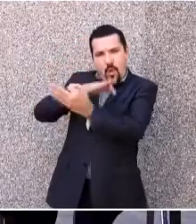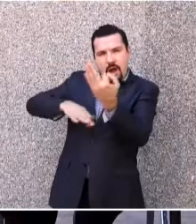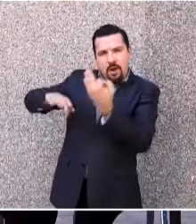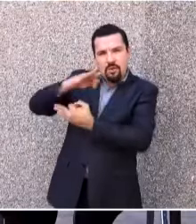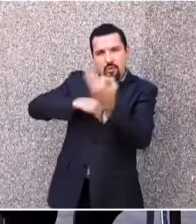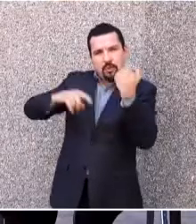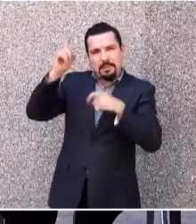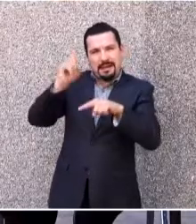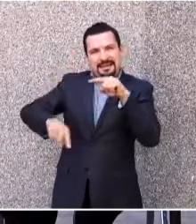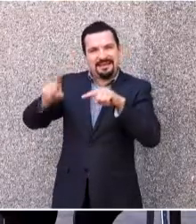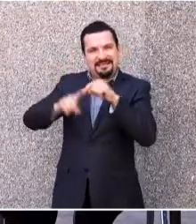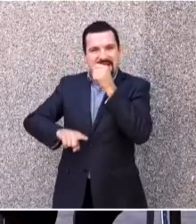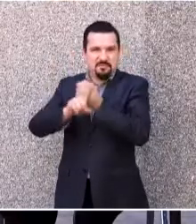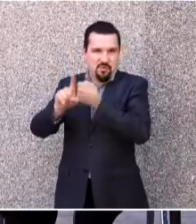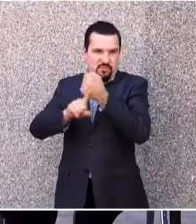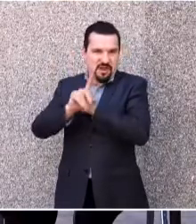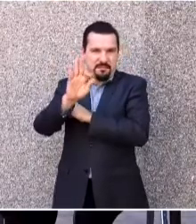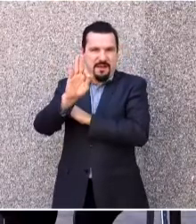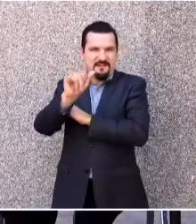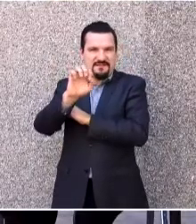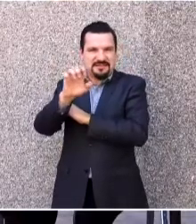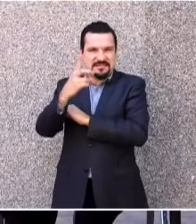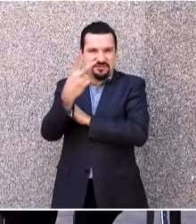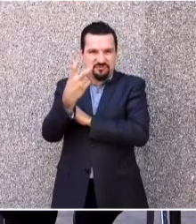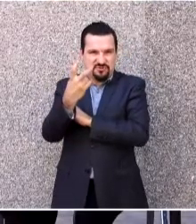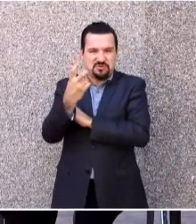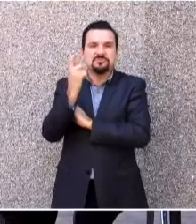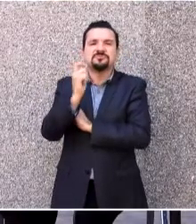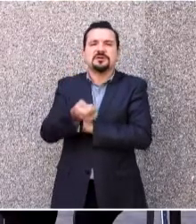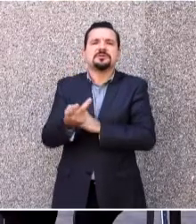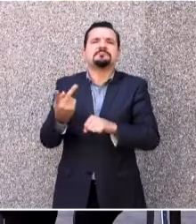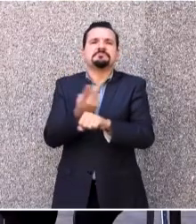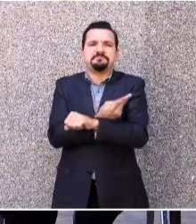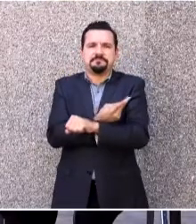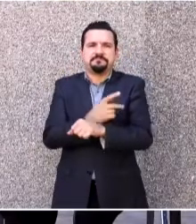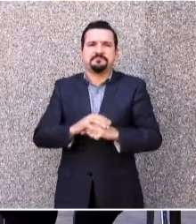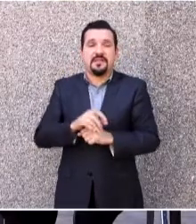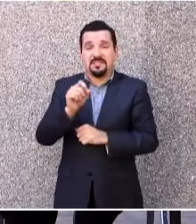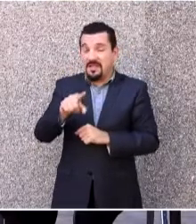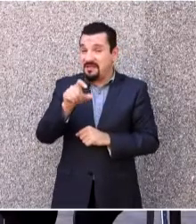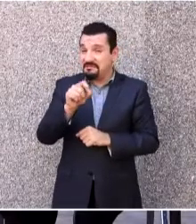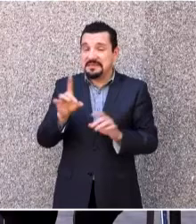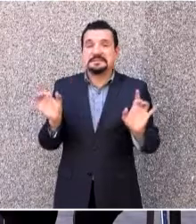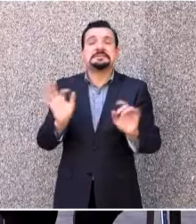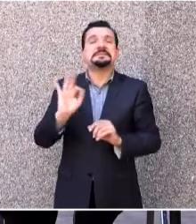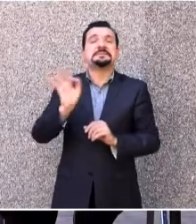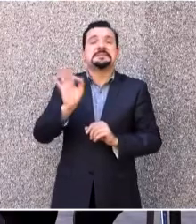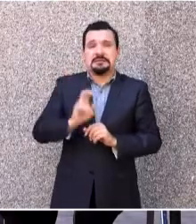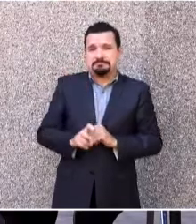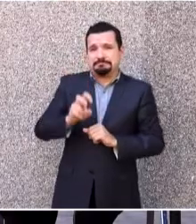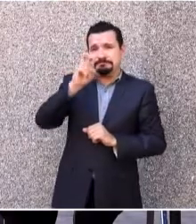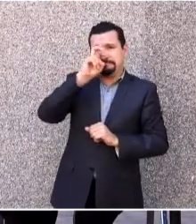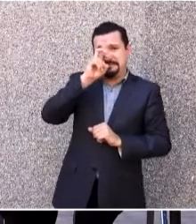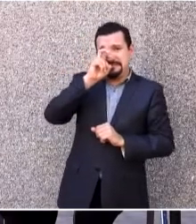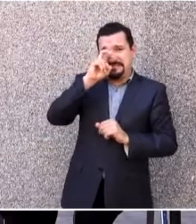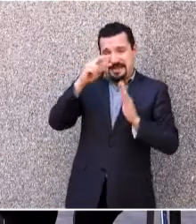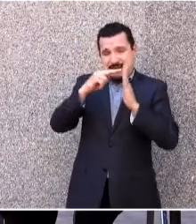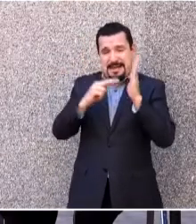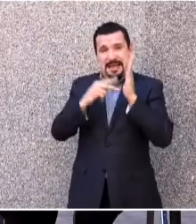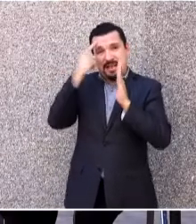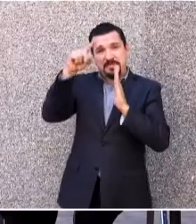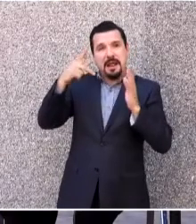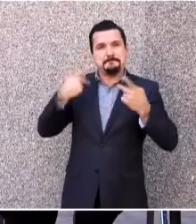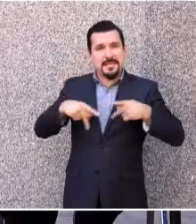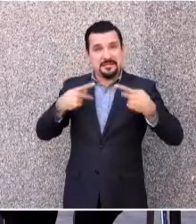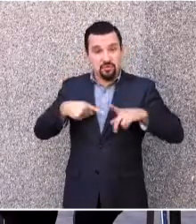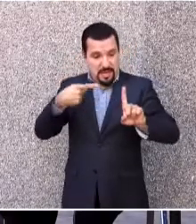problema. En esta fase 2 también es posible que sean más estrictas las medidas para que los sujetos que